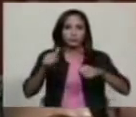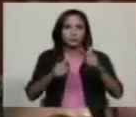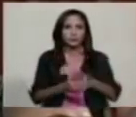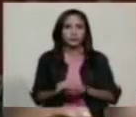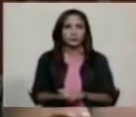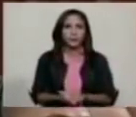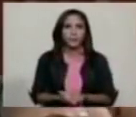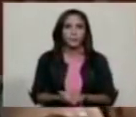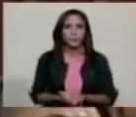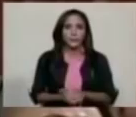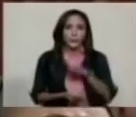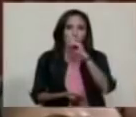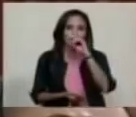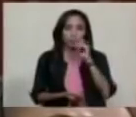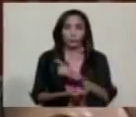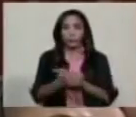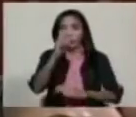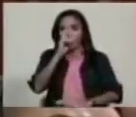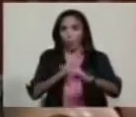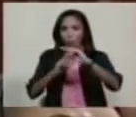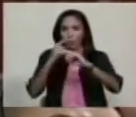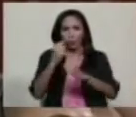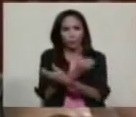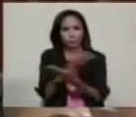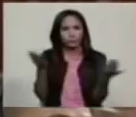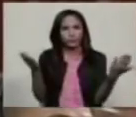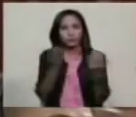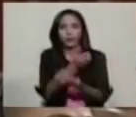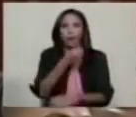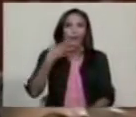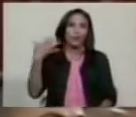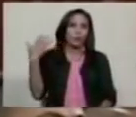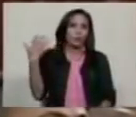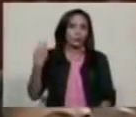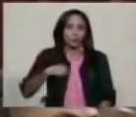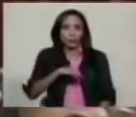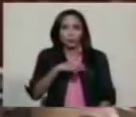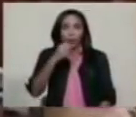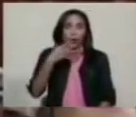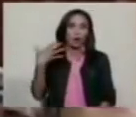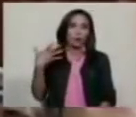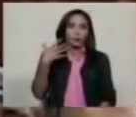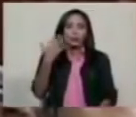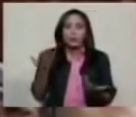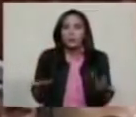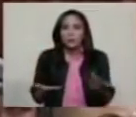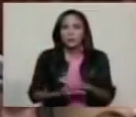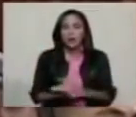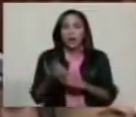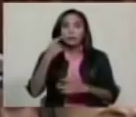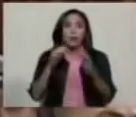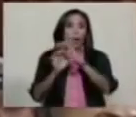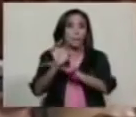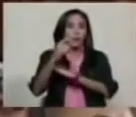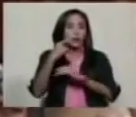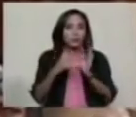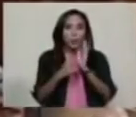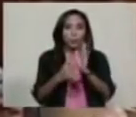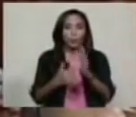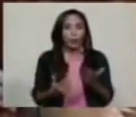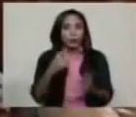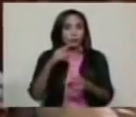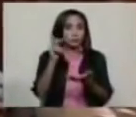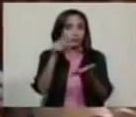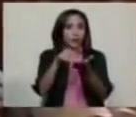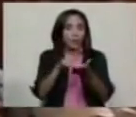Es verdaderamente un honor, señor presidente, un gran orgullo para nosotros de que usted, al país y a todo el